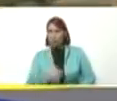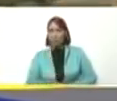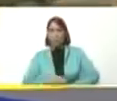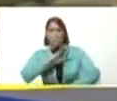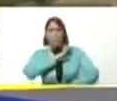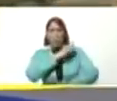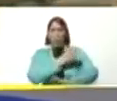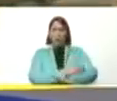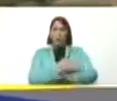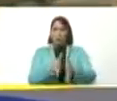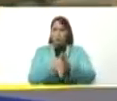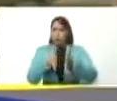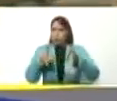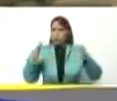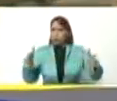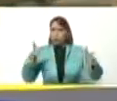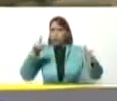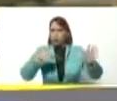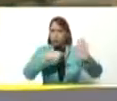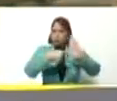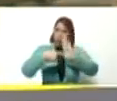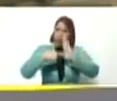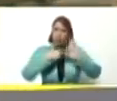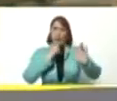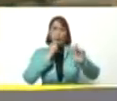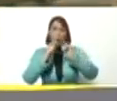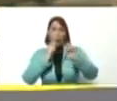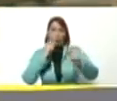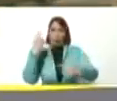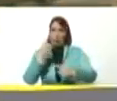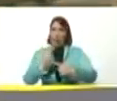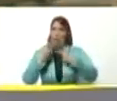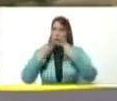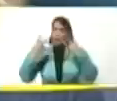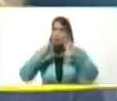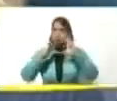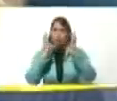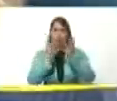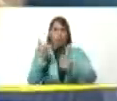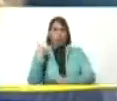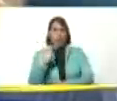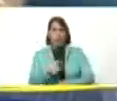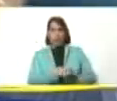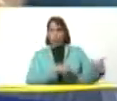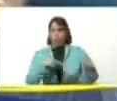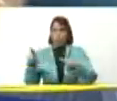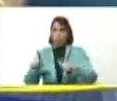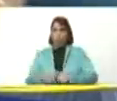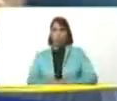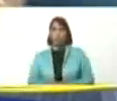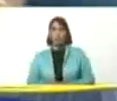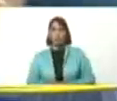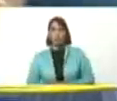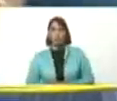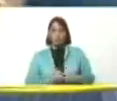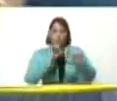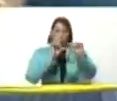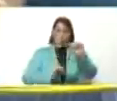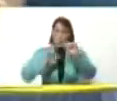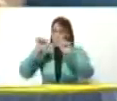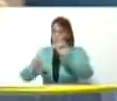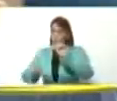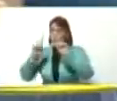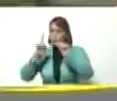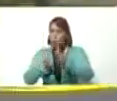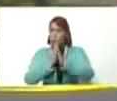poder inmenso y el ejemplo turístico que va a ser para el mundo. Ya lo tenemos listo, a nivel de detalle.